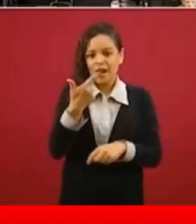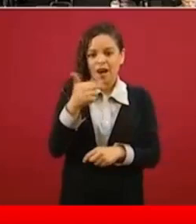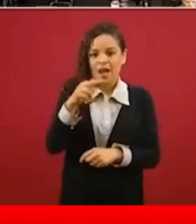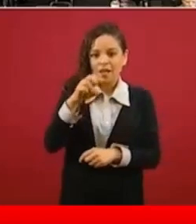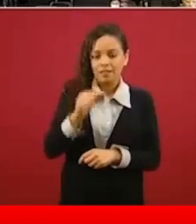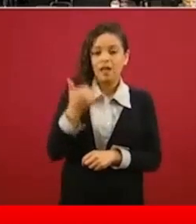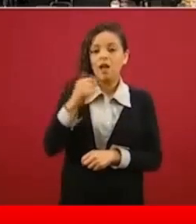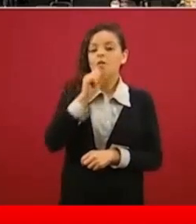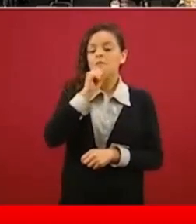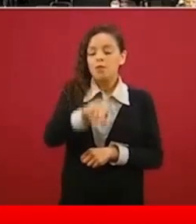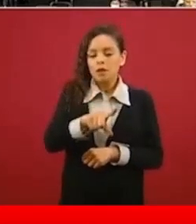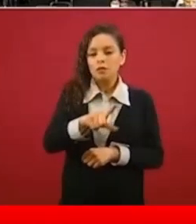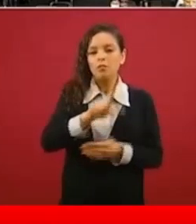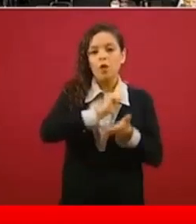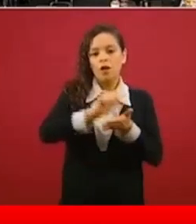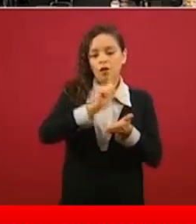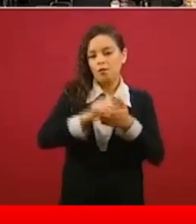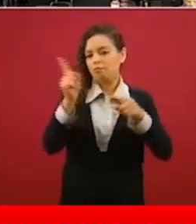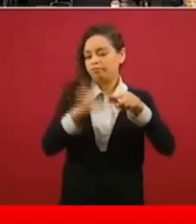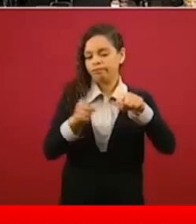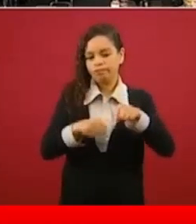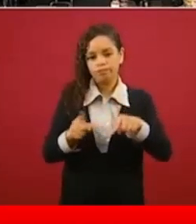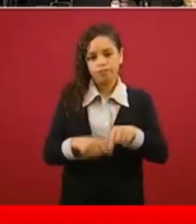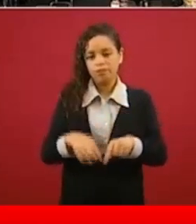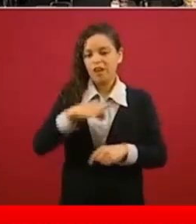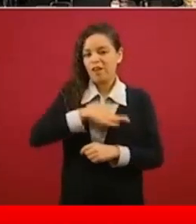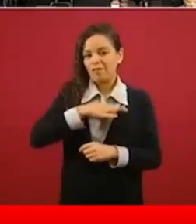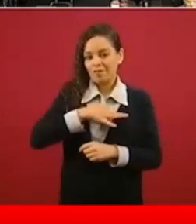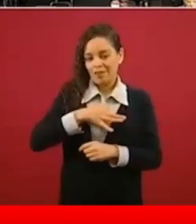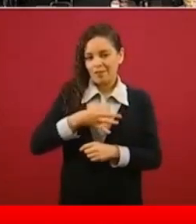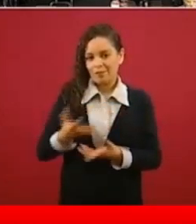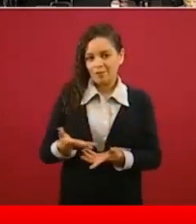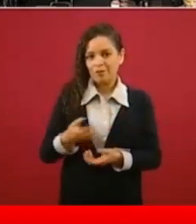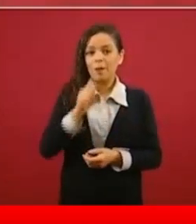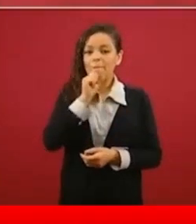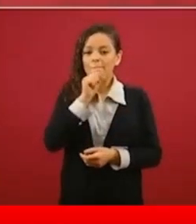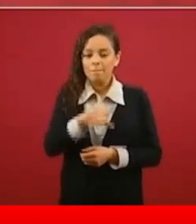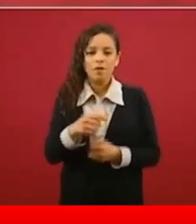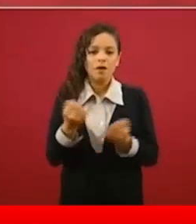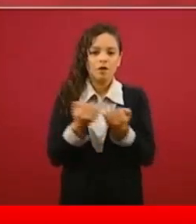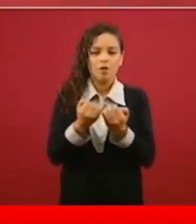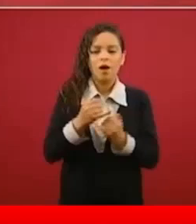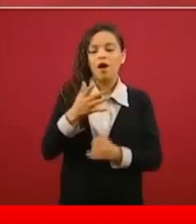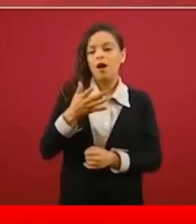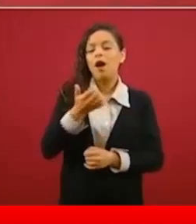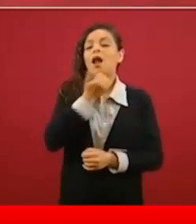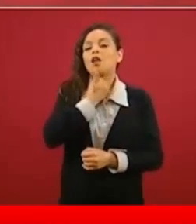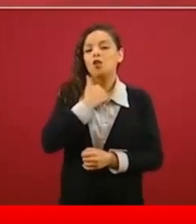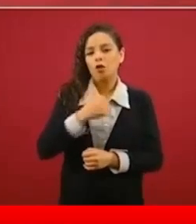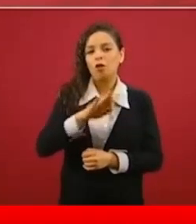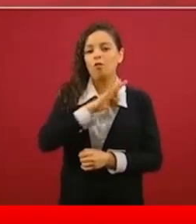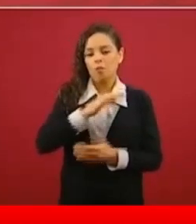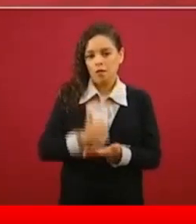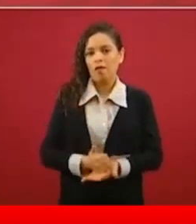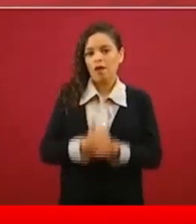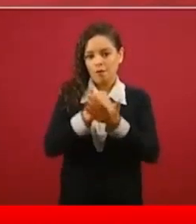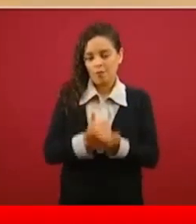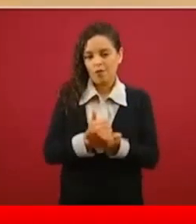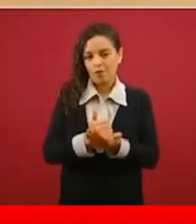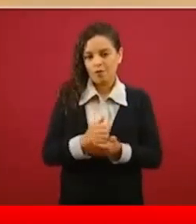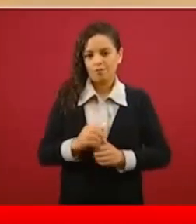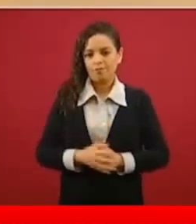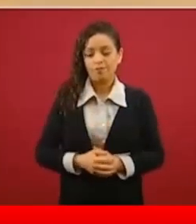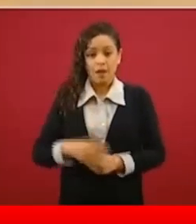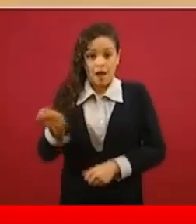también los virus y se puede también inactivar el virus con otras sustancias como el alcohol ahora las vacunas no se pueden hacer de cualquier